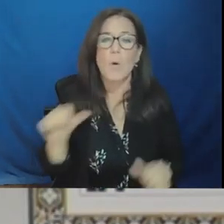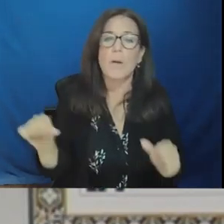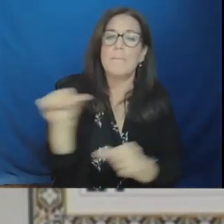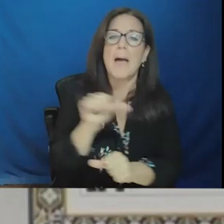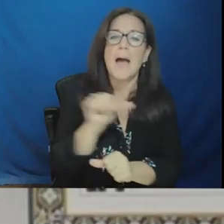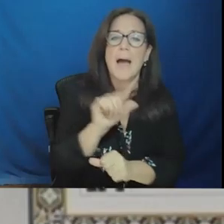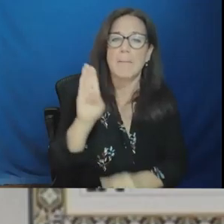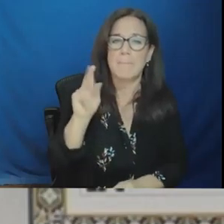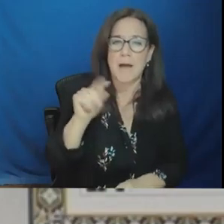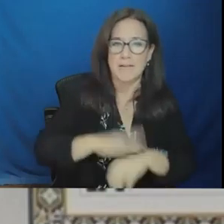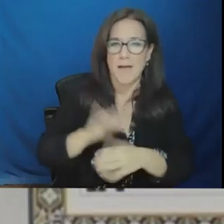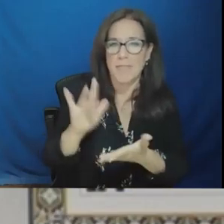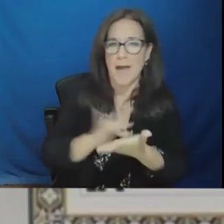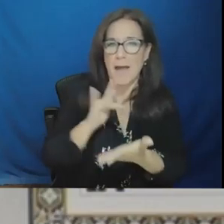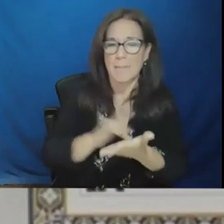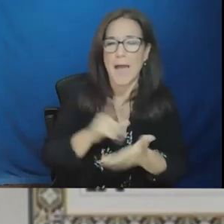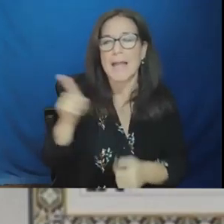trabajo